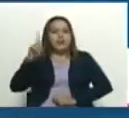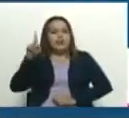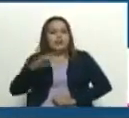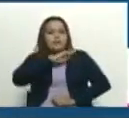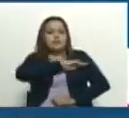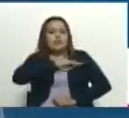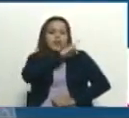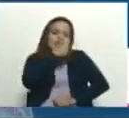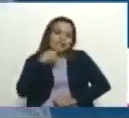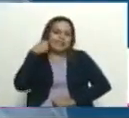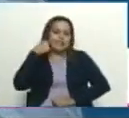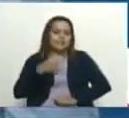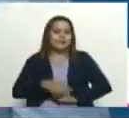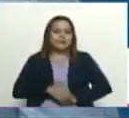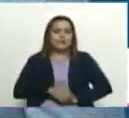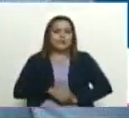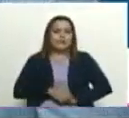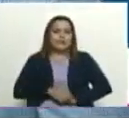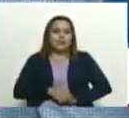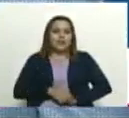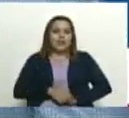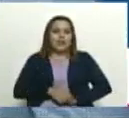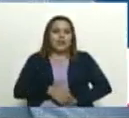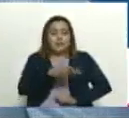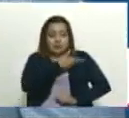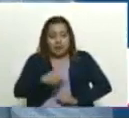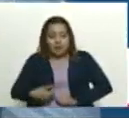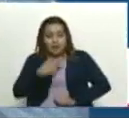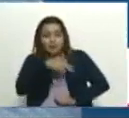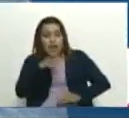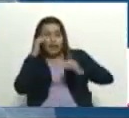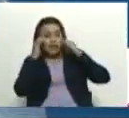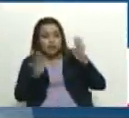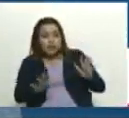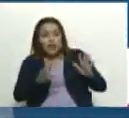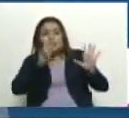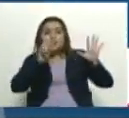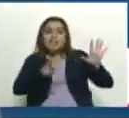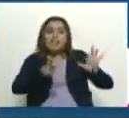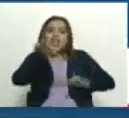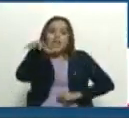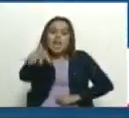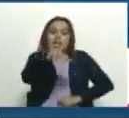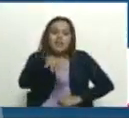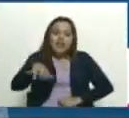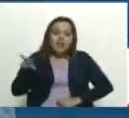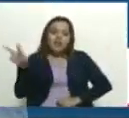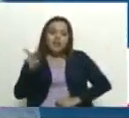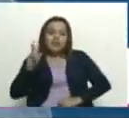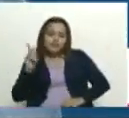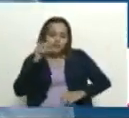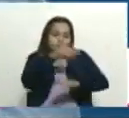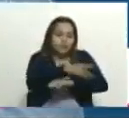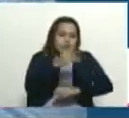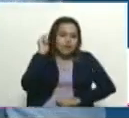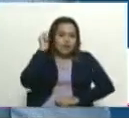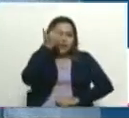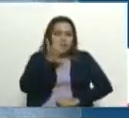Actualmente, mi comandante presidente, estamos atendiendo casos de 7 estados de Venezuela, con